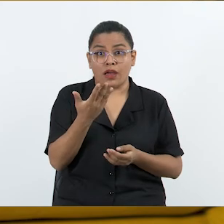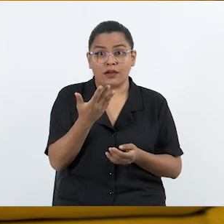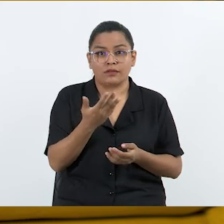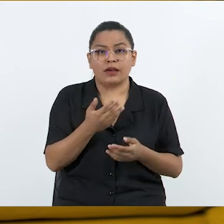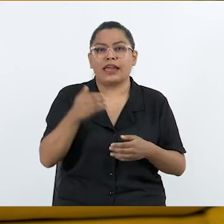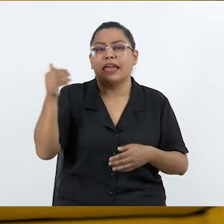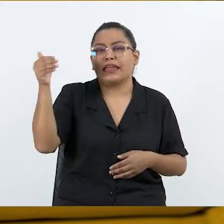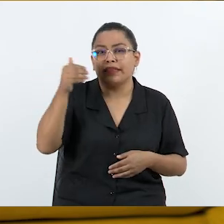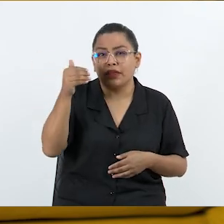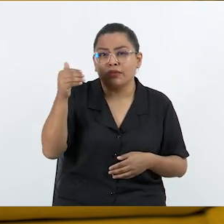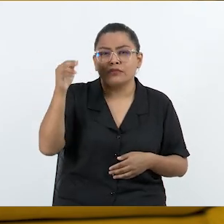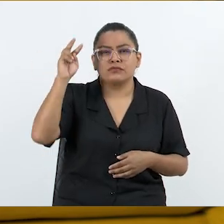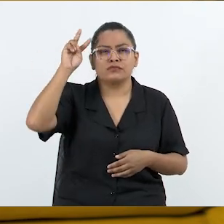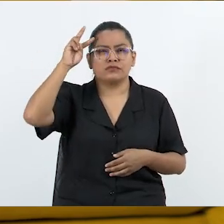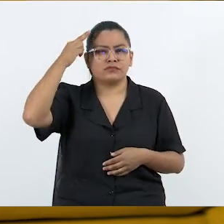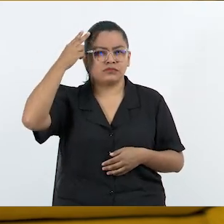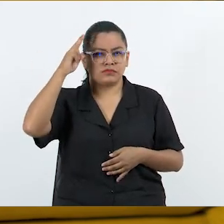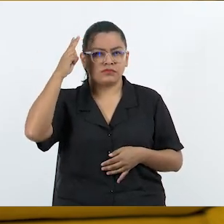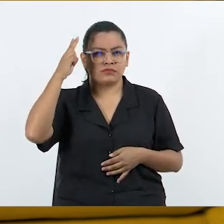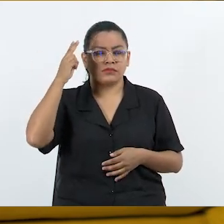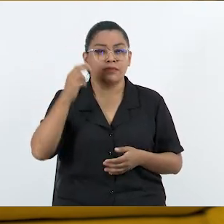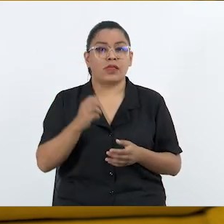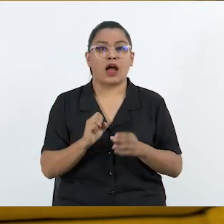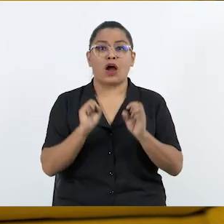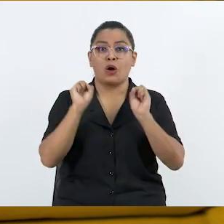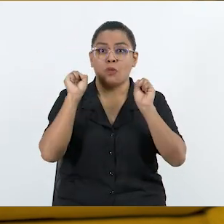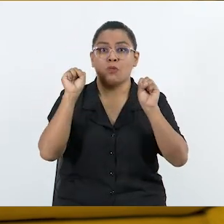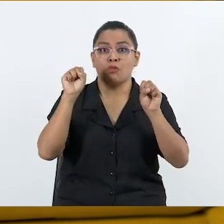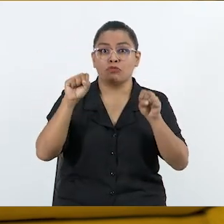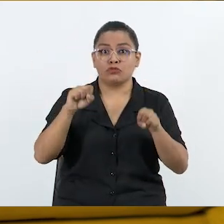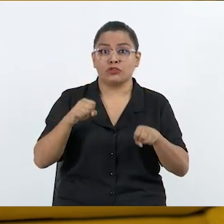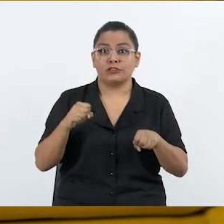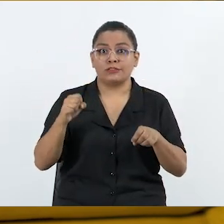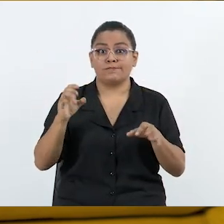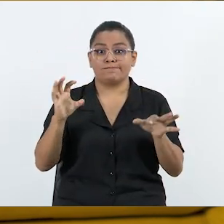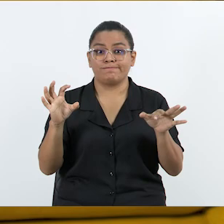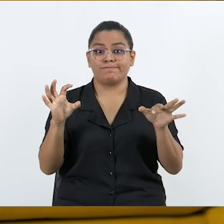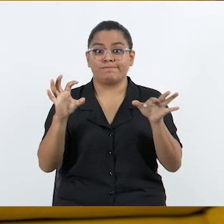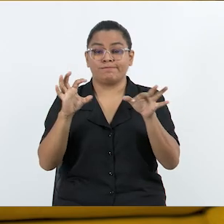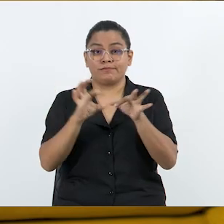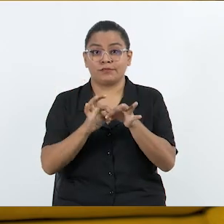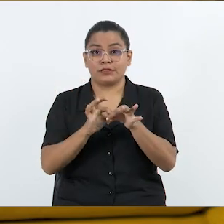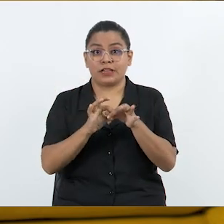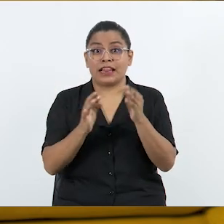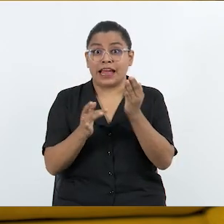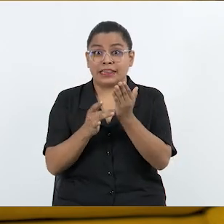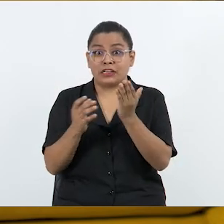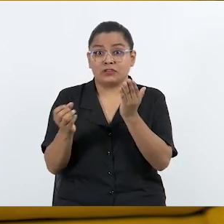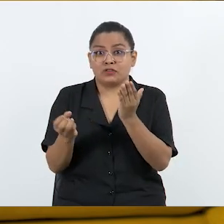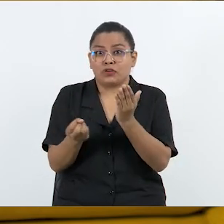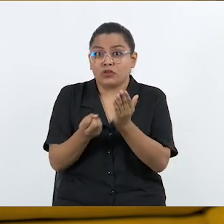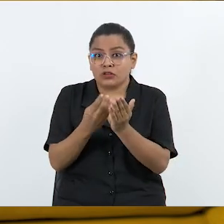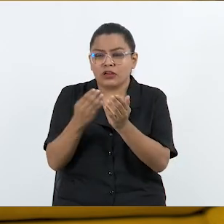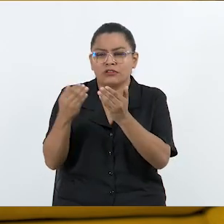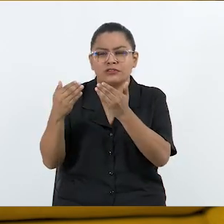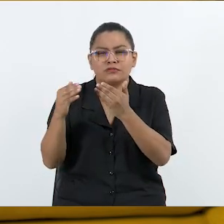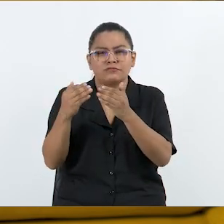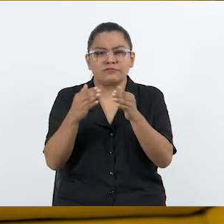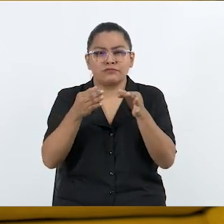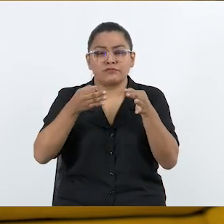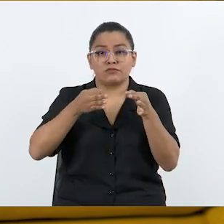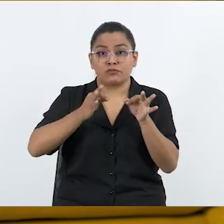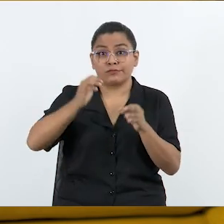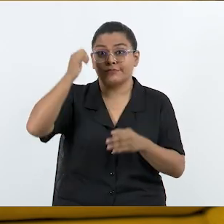educación es, entonces, poder articular las tecnologías digitales con todas estas diferentes maneras de